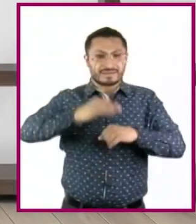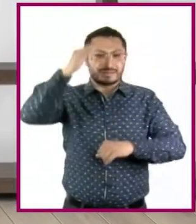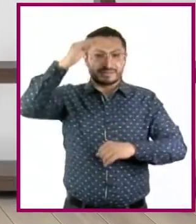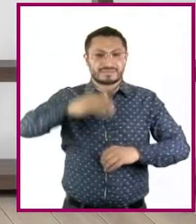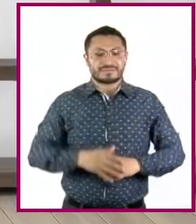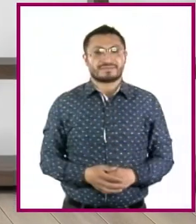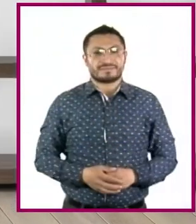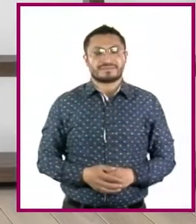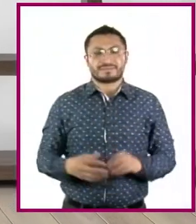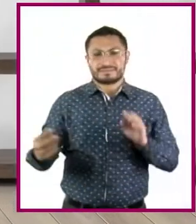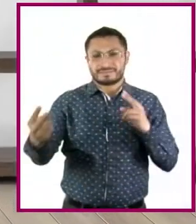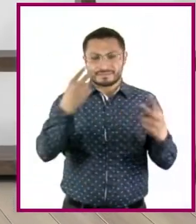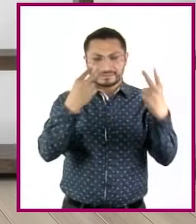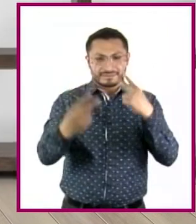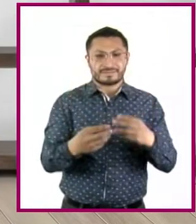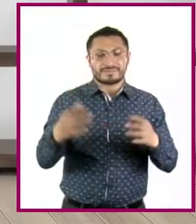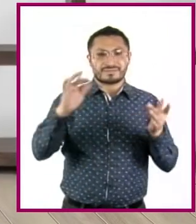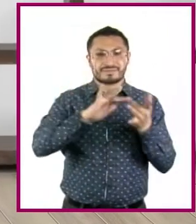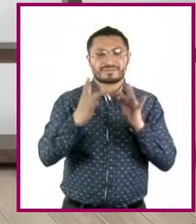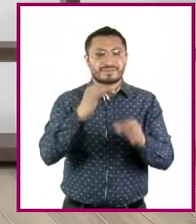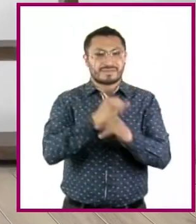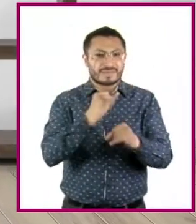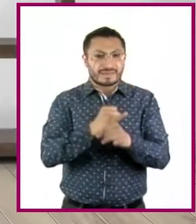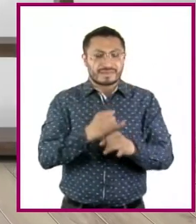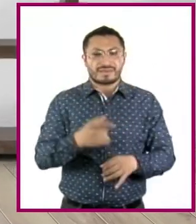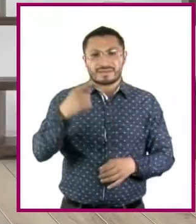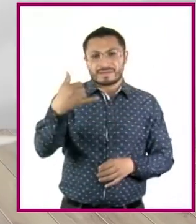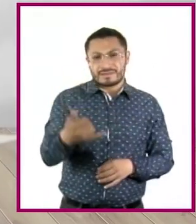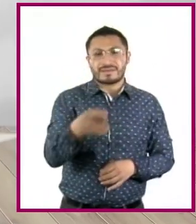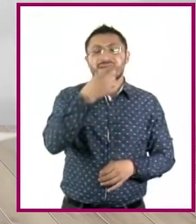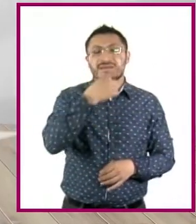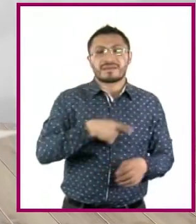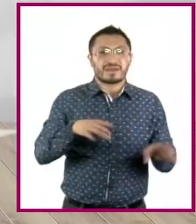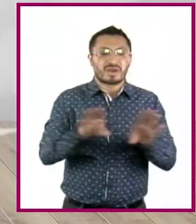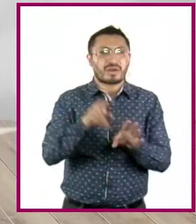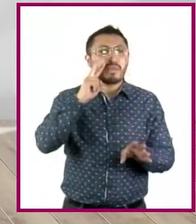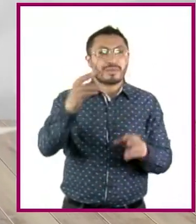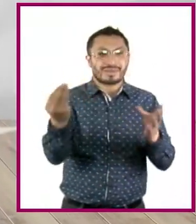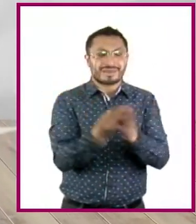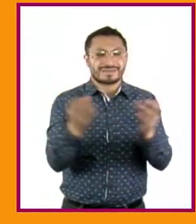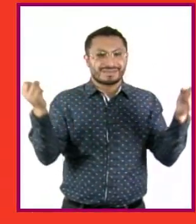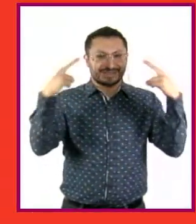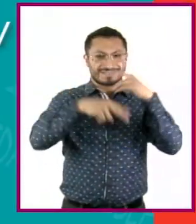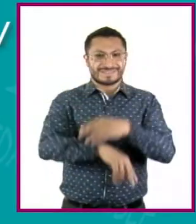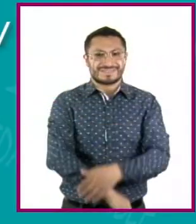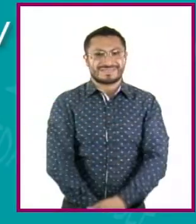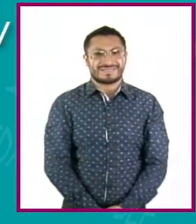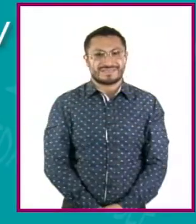conocimiento. Visita nuestras redes sociales y comenta qué te parecen nuestros programas. ¡Hasta pronto!